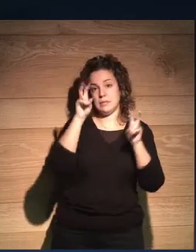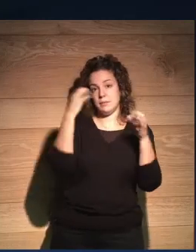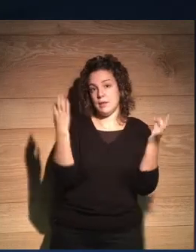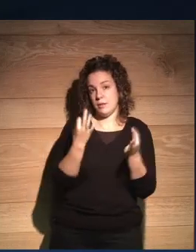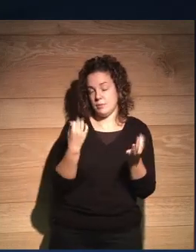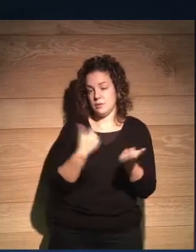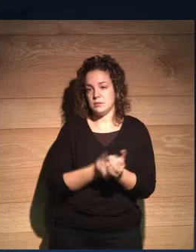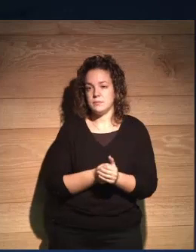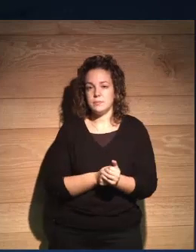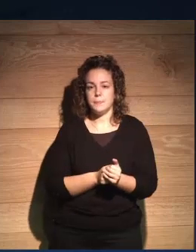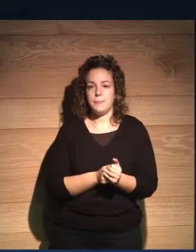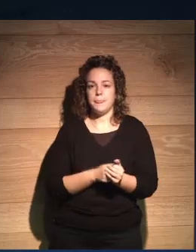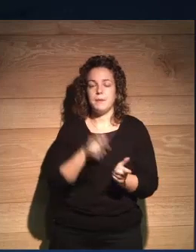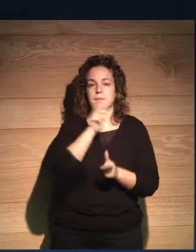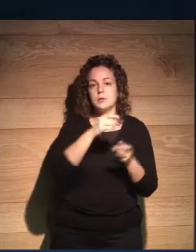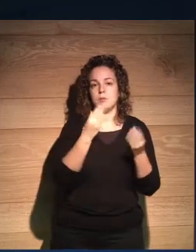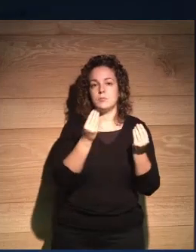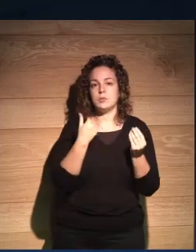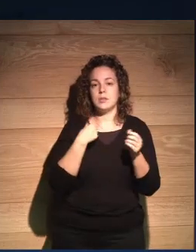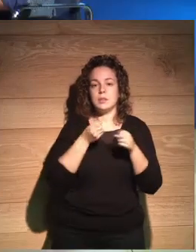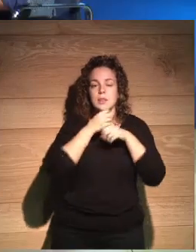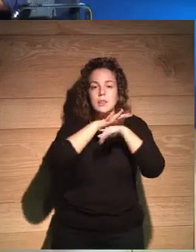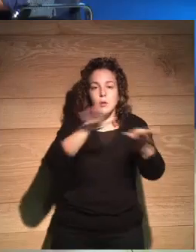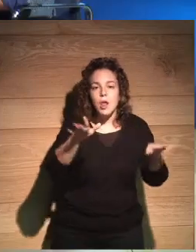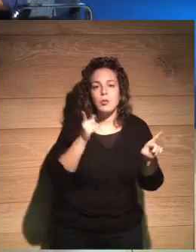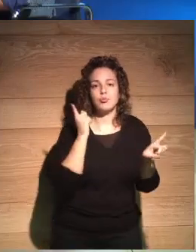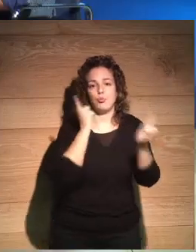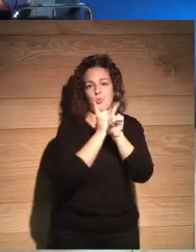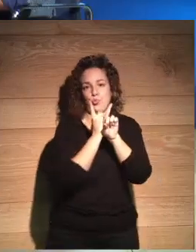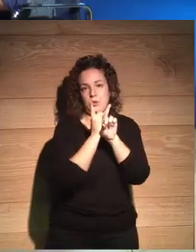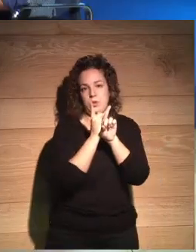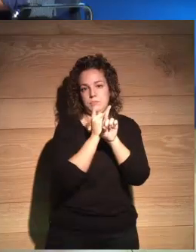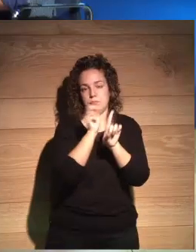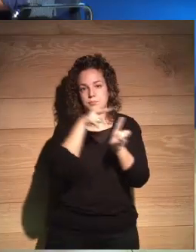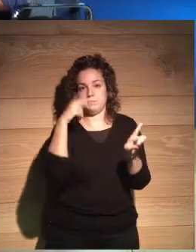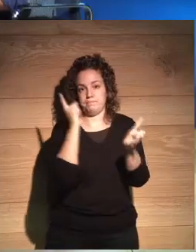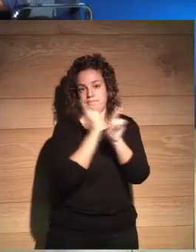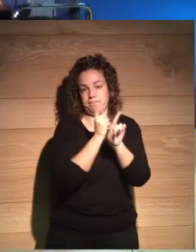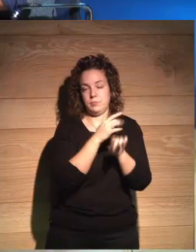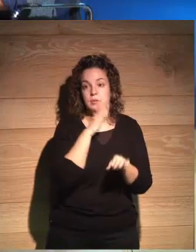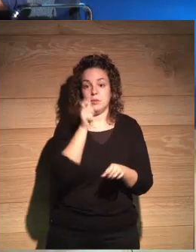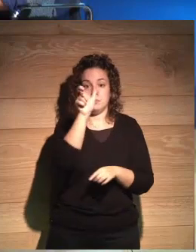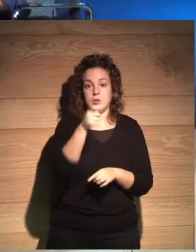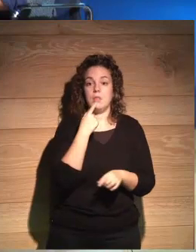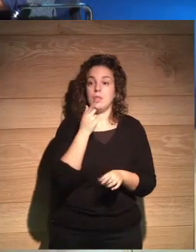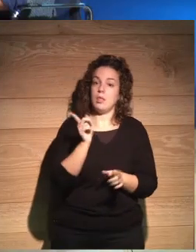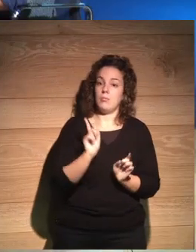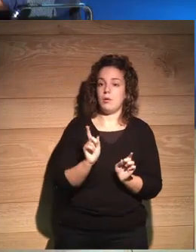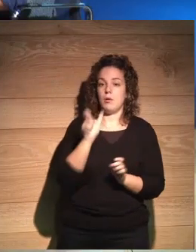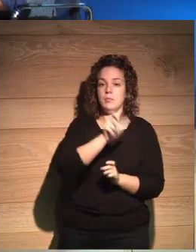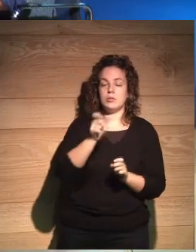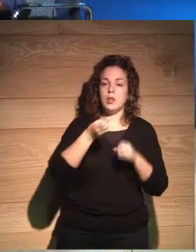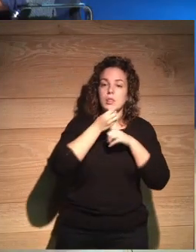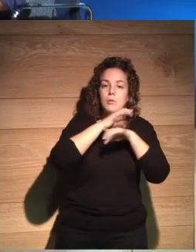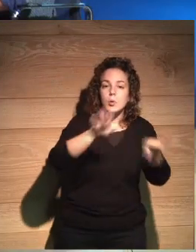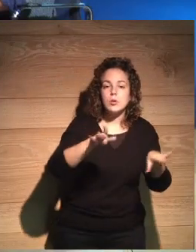que ocurre con este tema es que mucha gente de la divulgación se manifiesta en contra de sus posiciones. Y entonces estas personas dicen, bueno, a mí gente de la